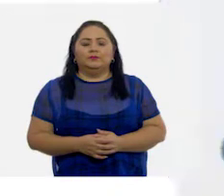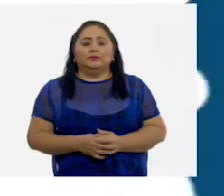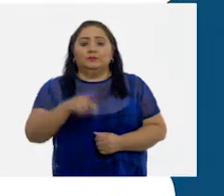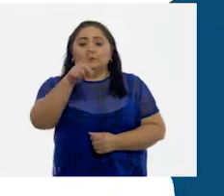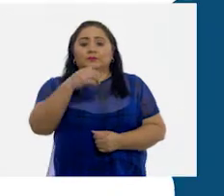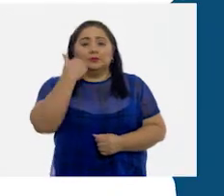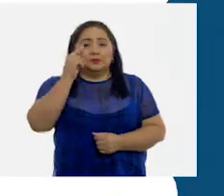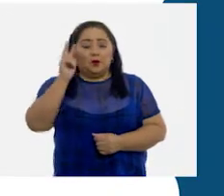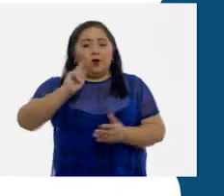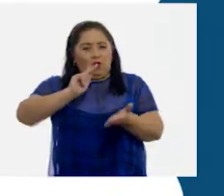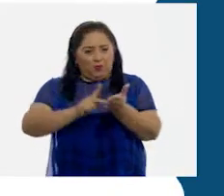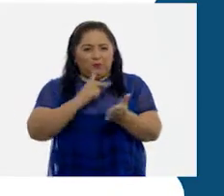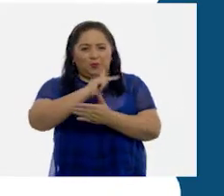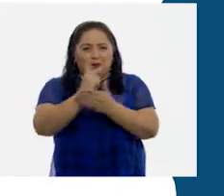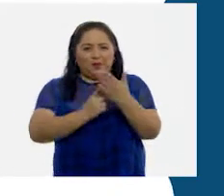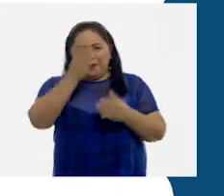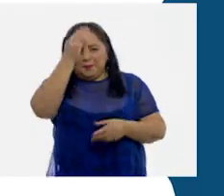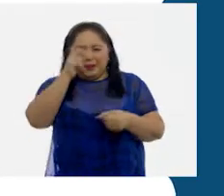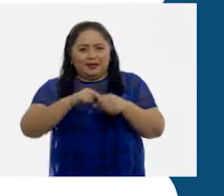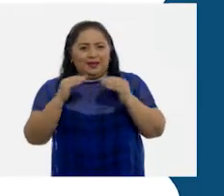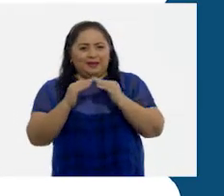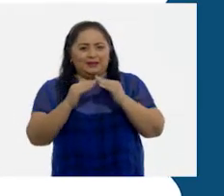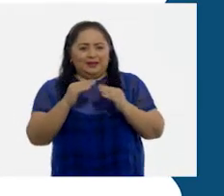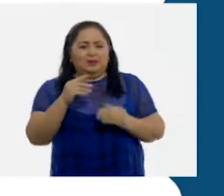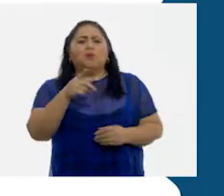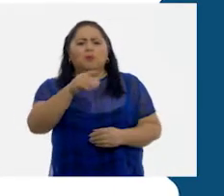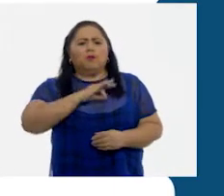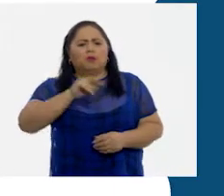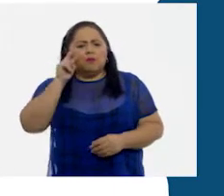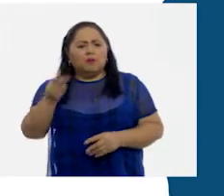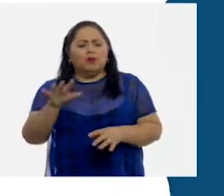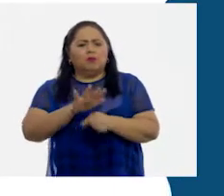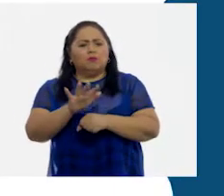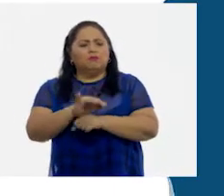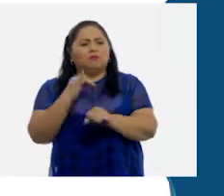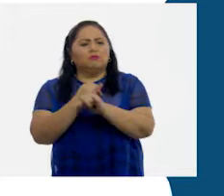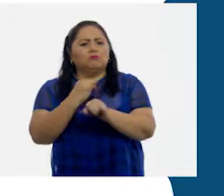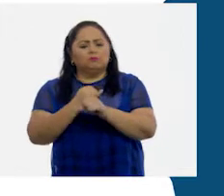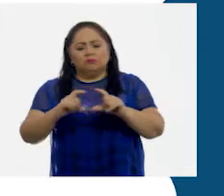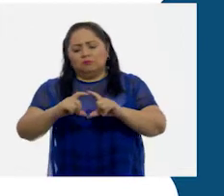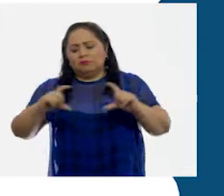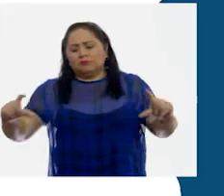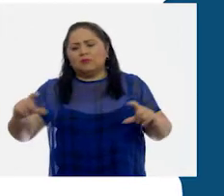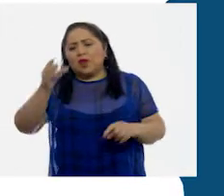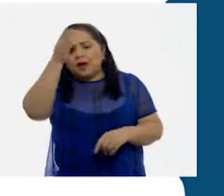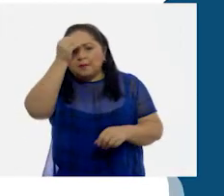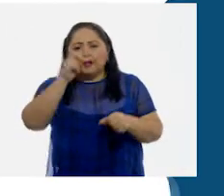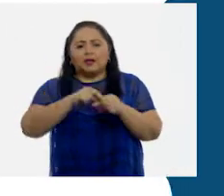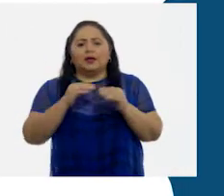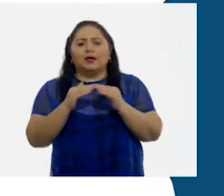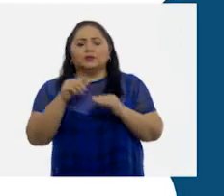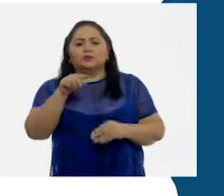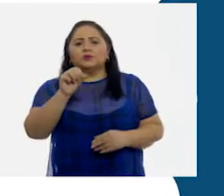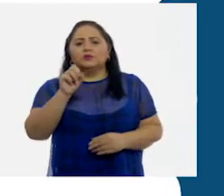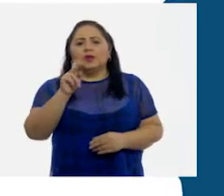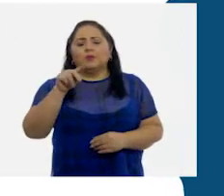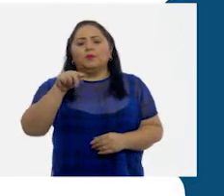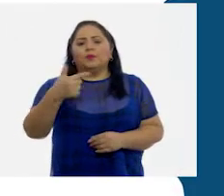Si quieres volver a ver los programas de Aprende en Casa, los puedes encontrar en la siguiente liga,